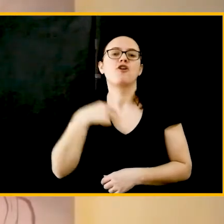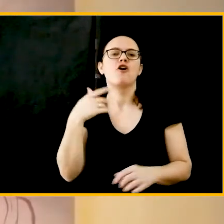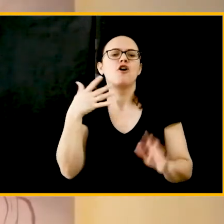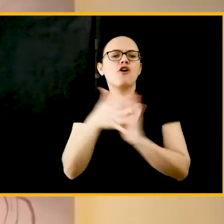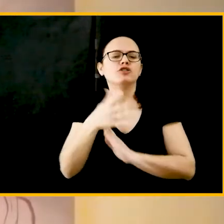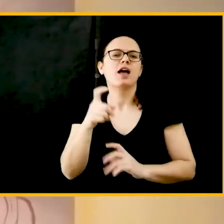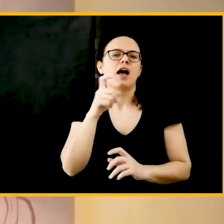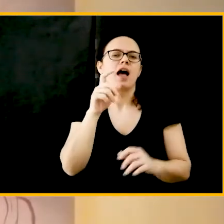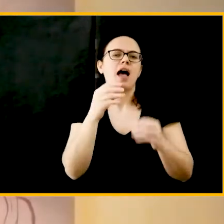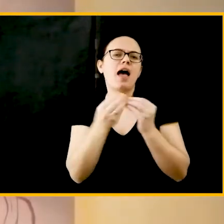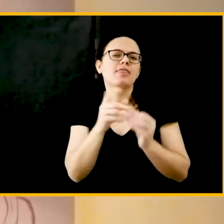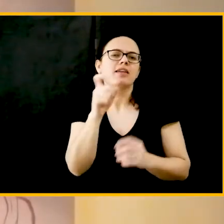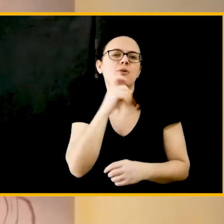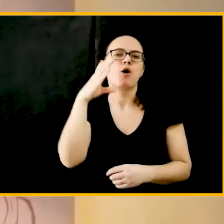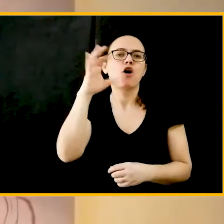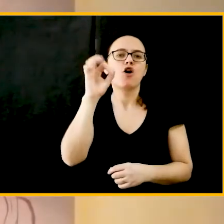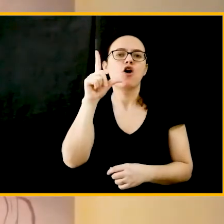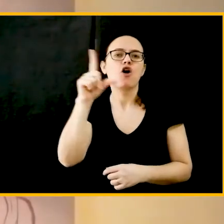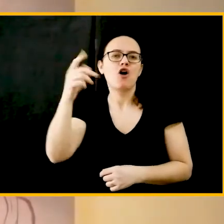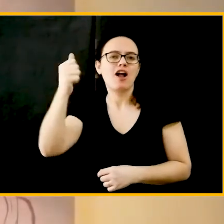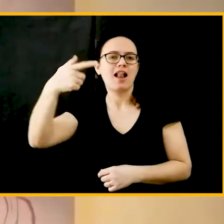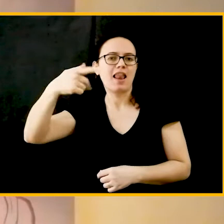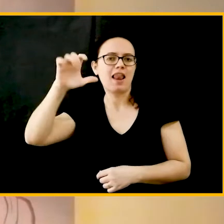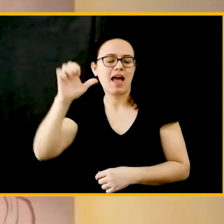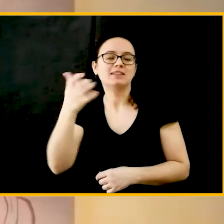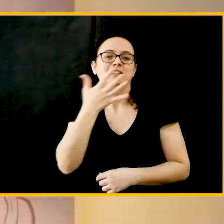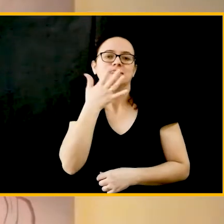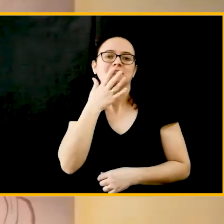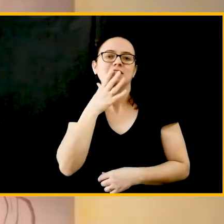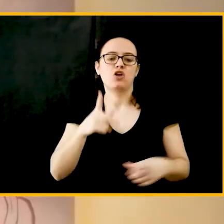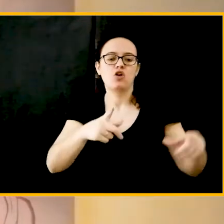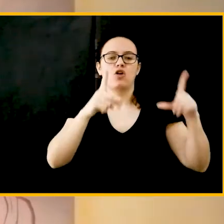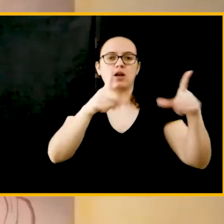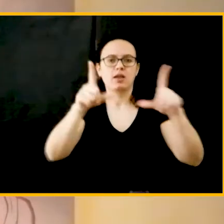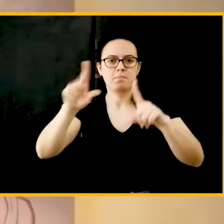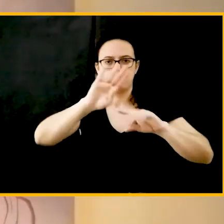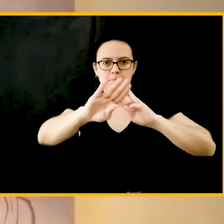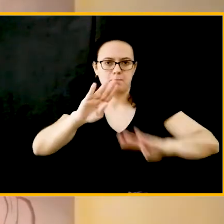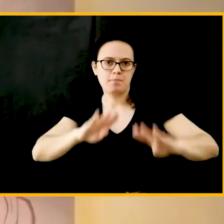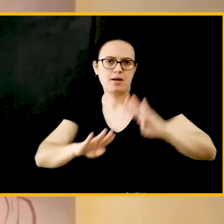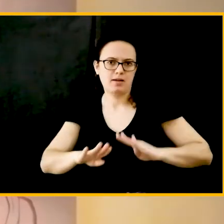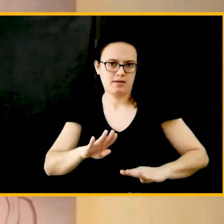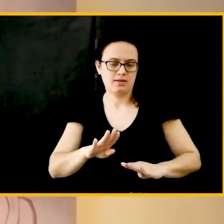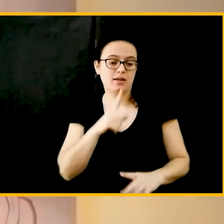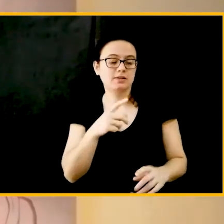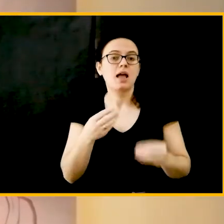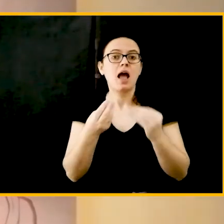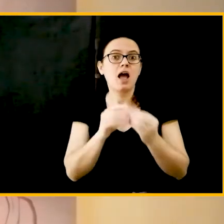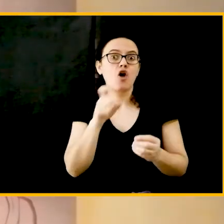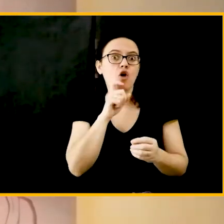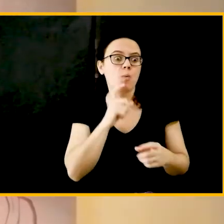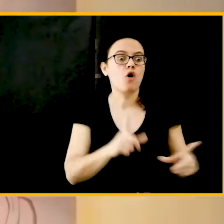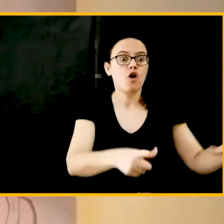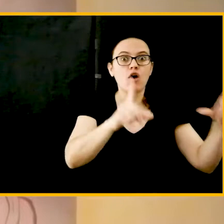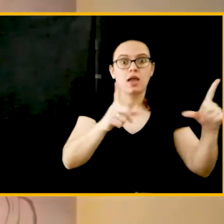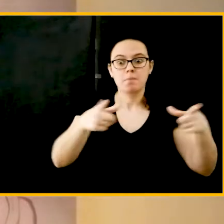Un collage es una imagen formada a partir del recorte y el pegado de otras que vamos a encontrar en un montón de sitios. ¿Dónde podemos encontrar esas